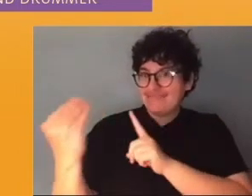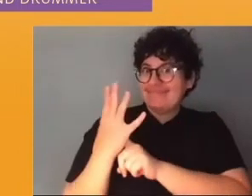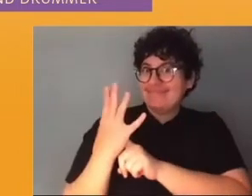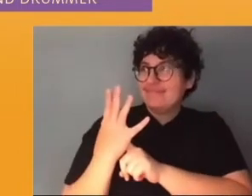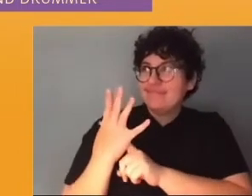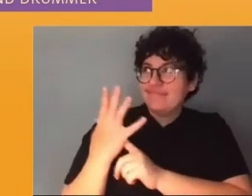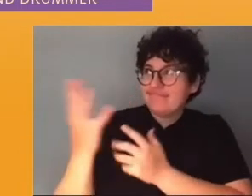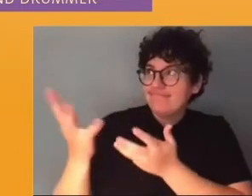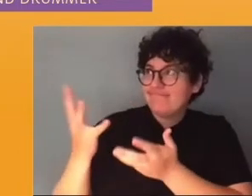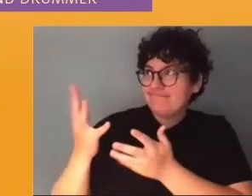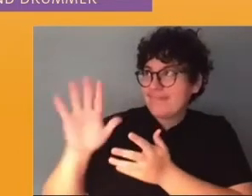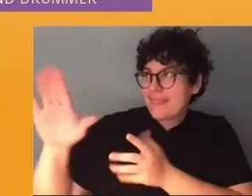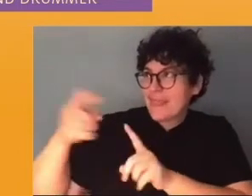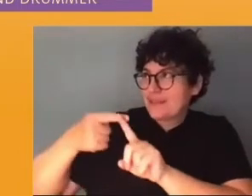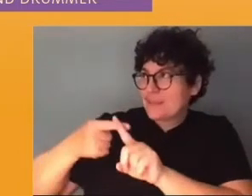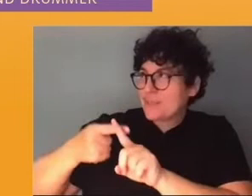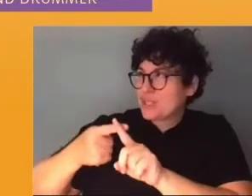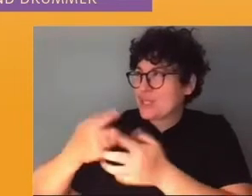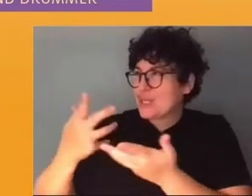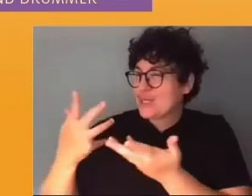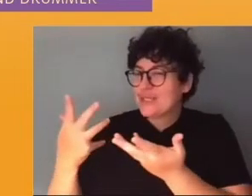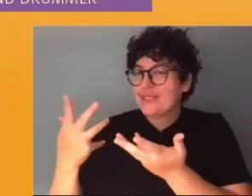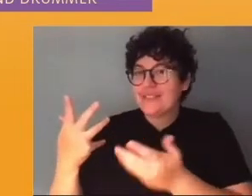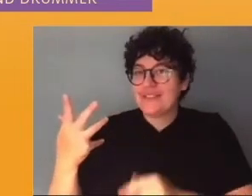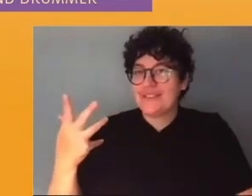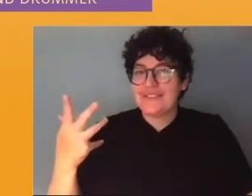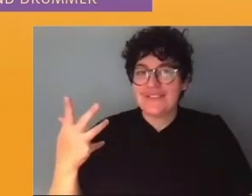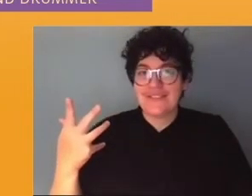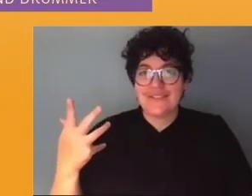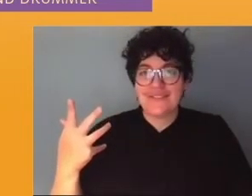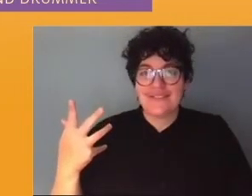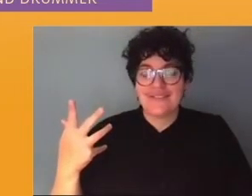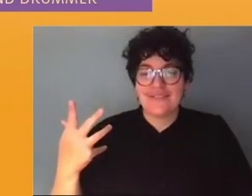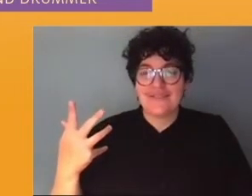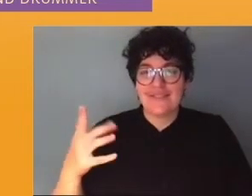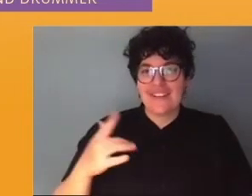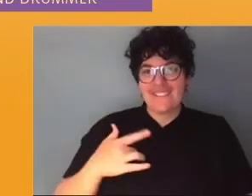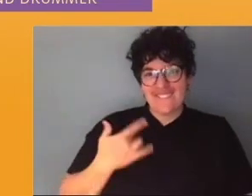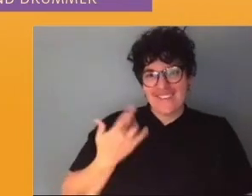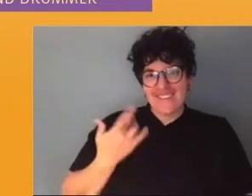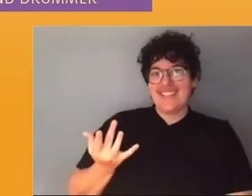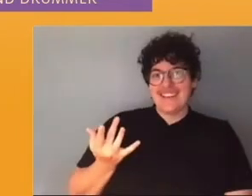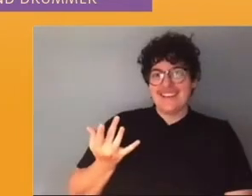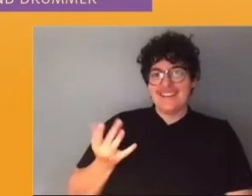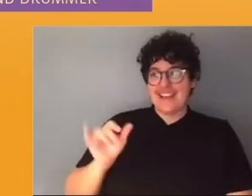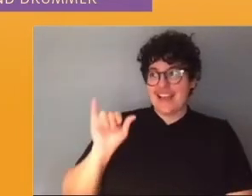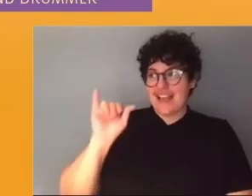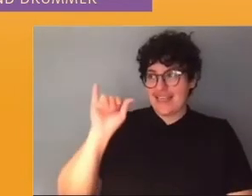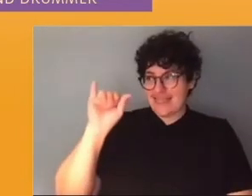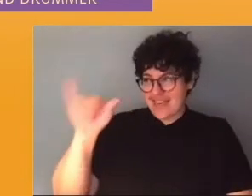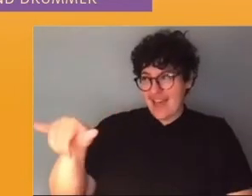Sentimos la temperatura de las músicas que nos llega y eso se convierte en poder.